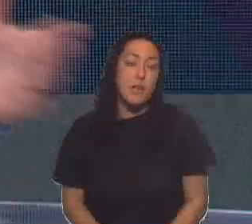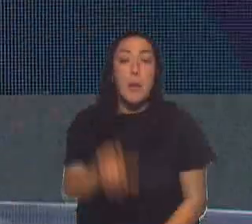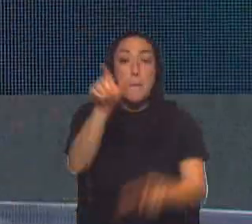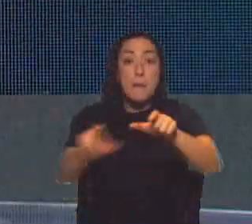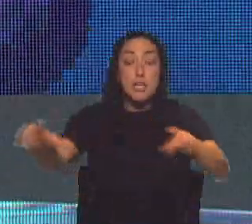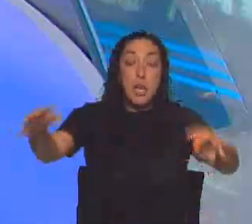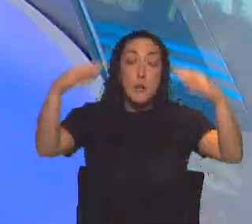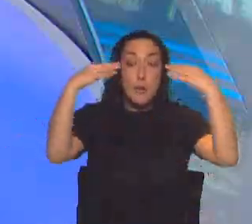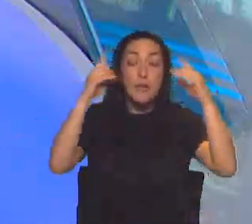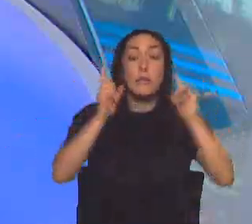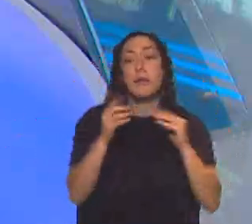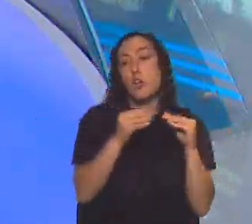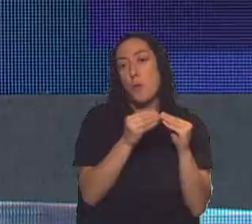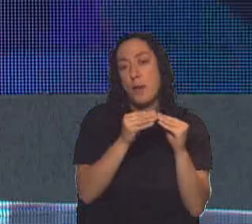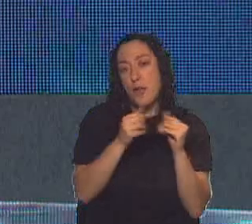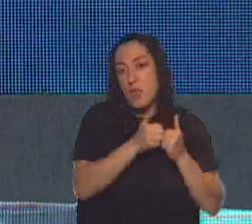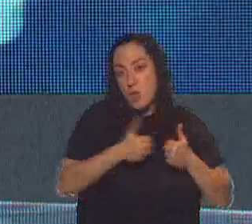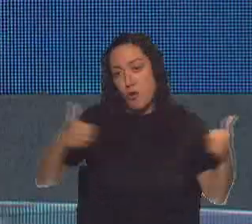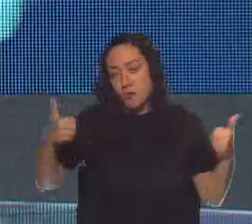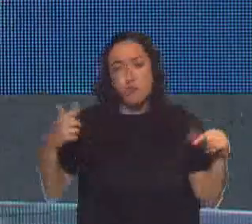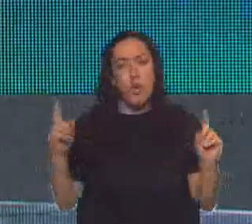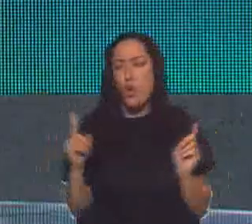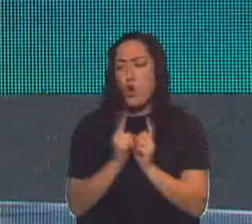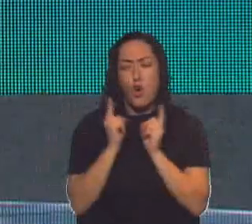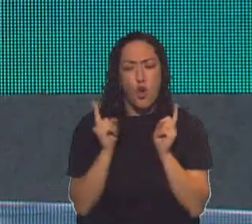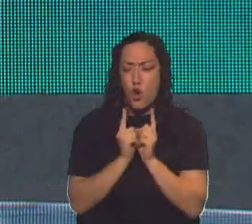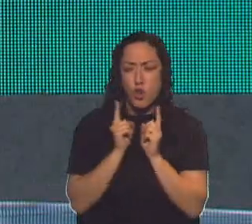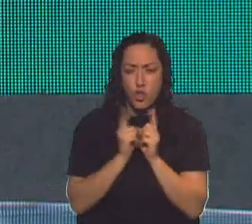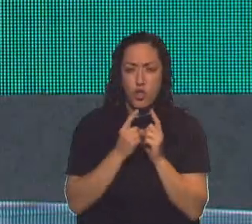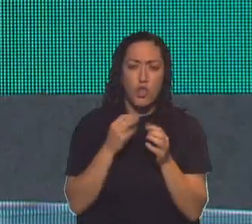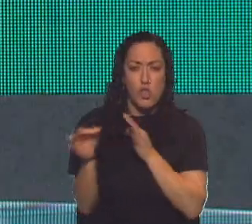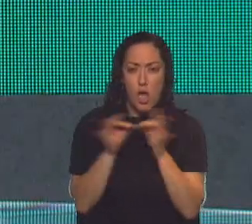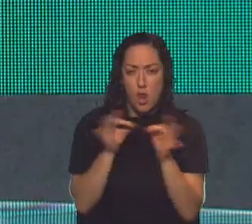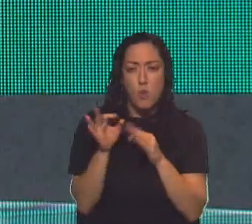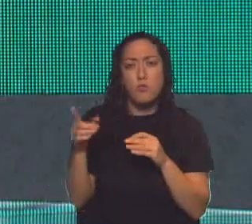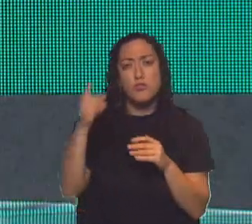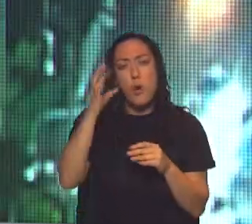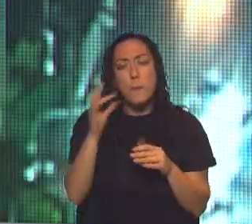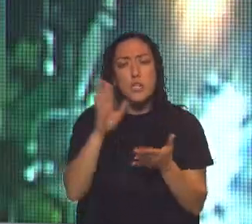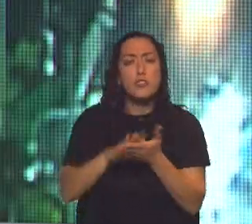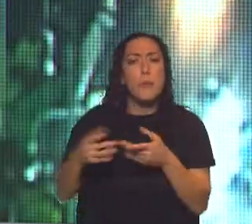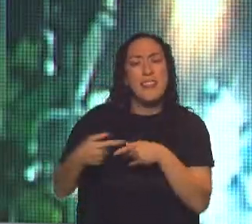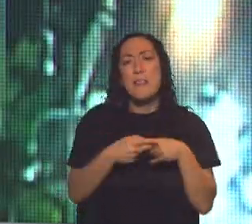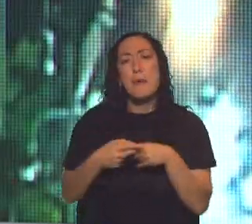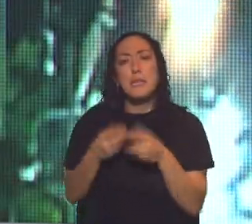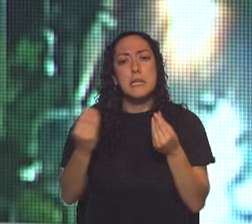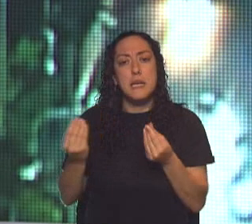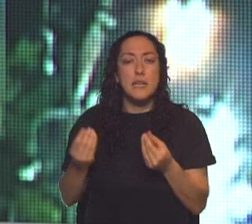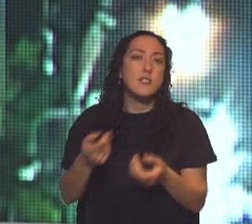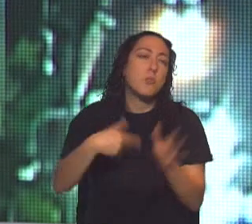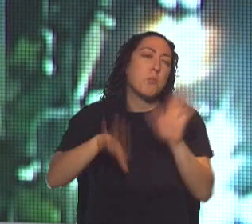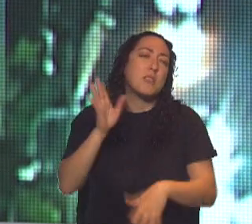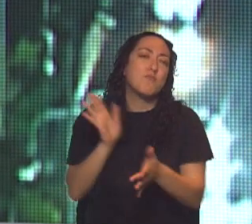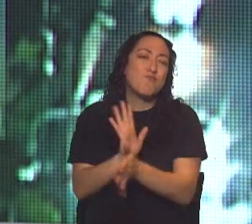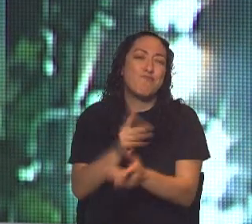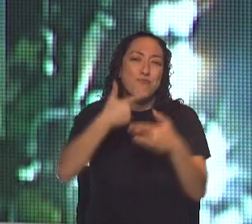los queridos compañeros y compañeras cortito y al pie así disparamos diálogo Qué te pareció el debate Bueno me parece que el debate es ante todo un show no